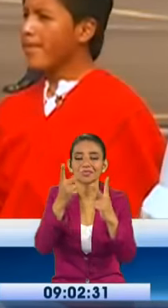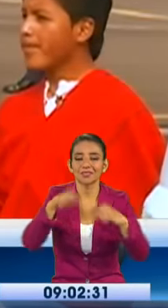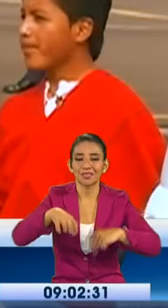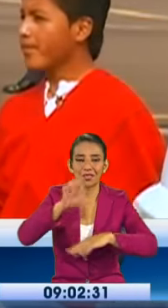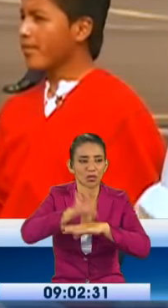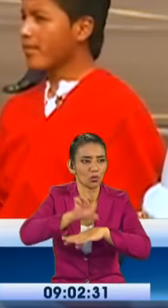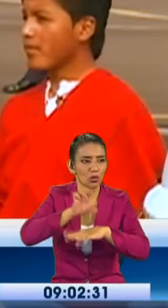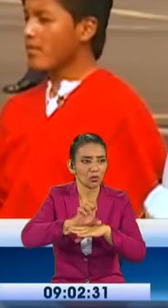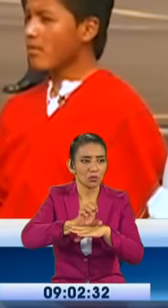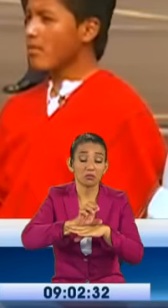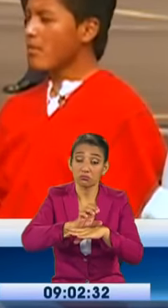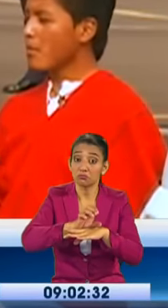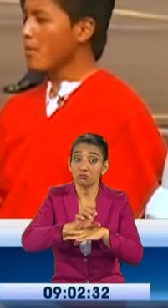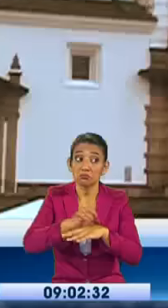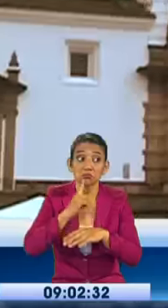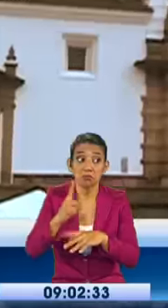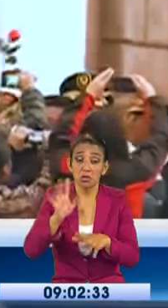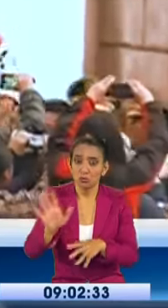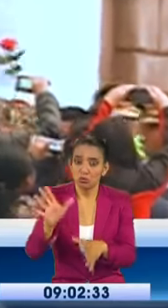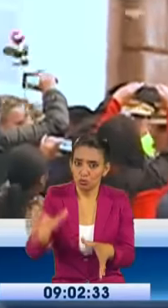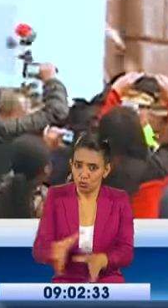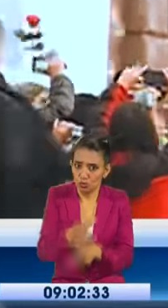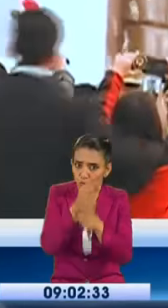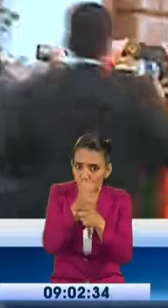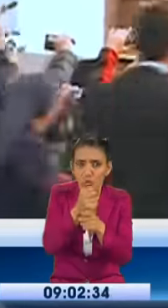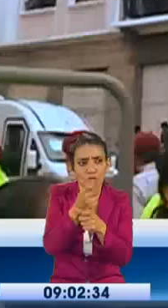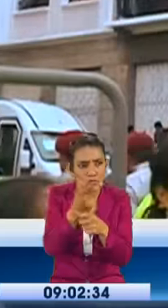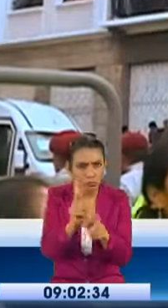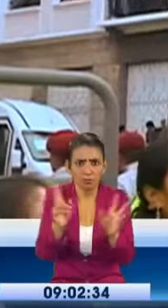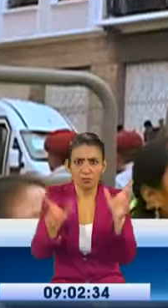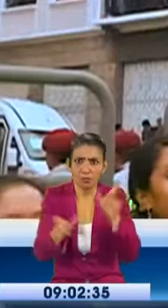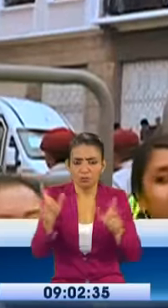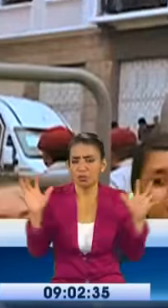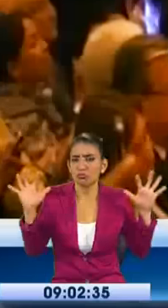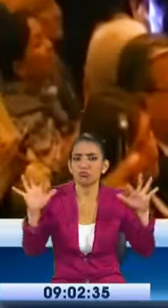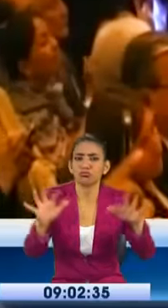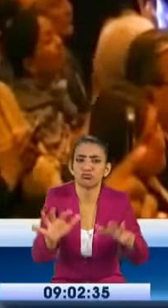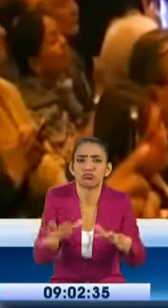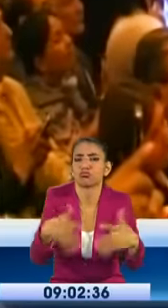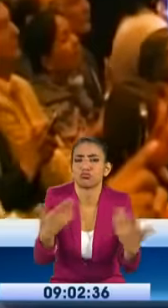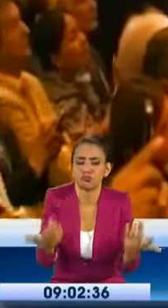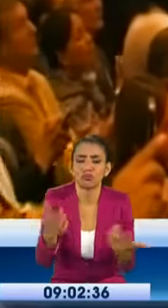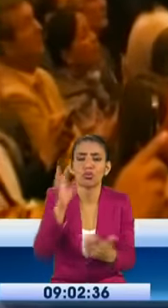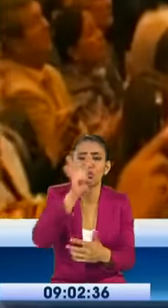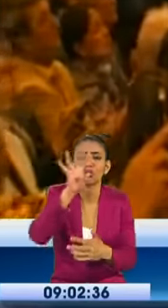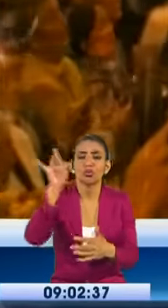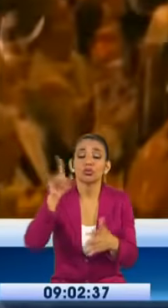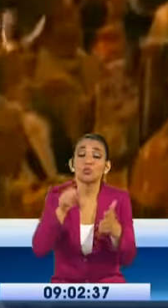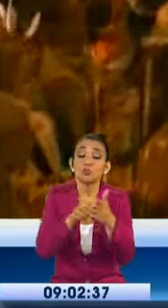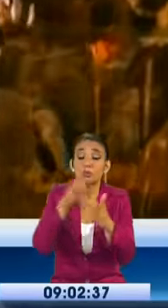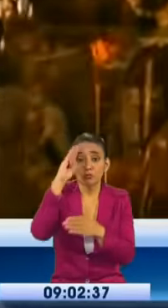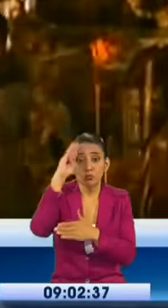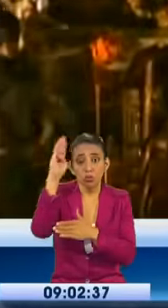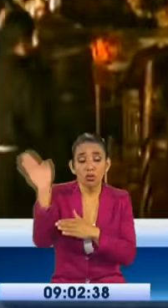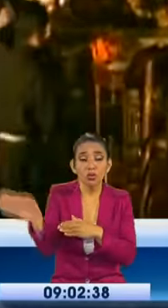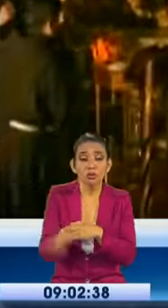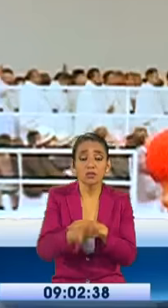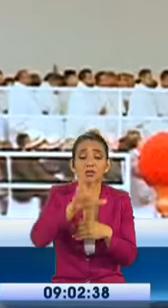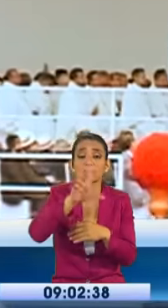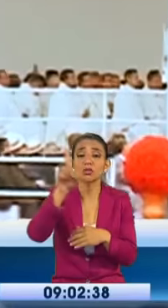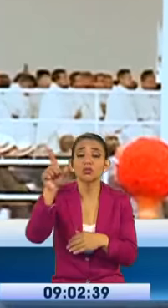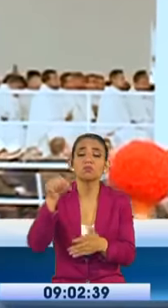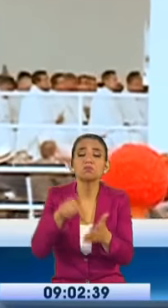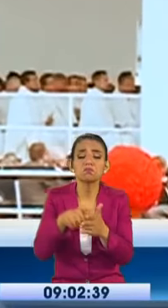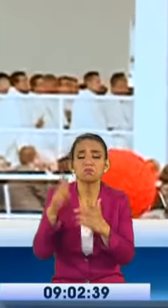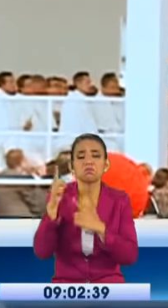Para la seguridad del Sumo Pontífice y todos los fieles, se desplegó un contingente de 48.000 policías y 31.000 militares